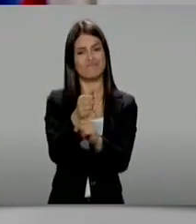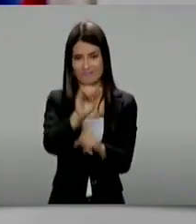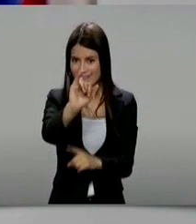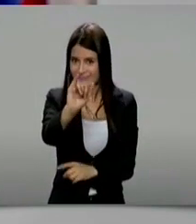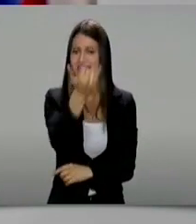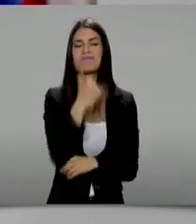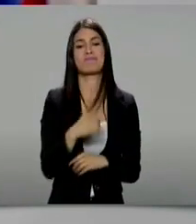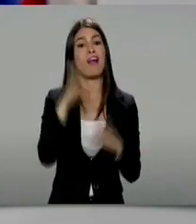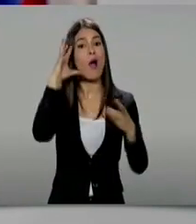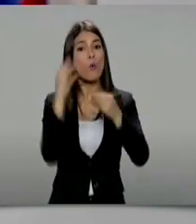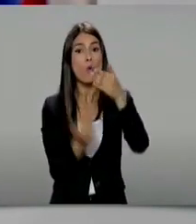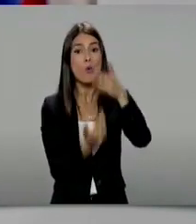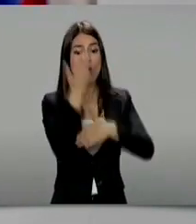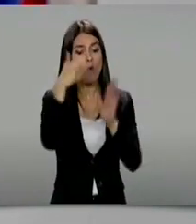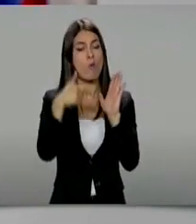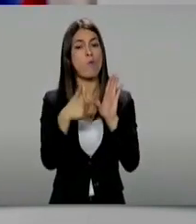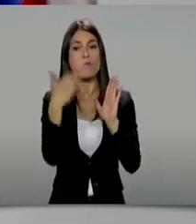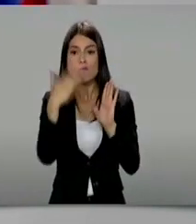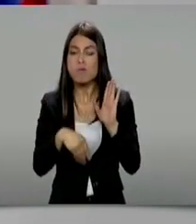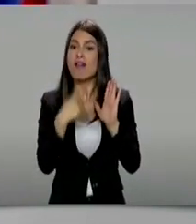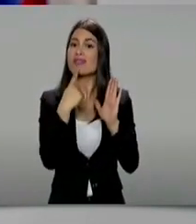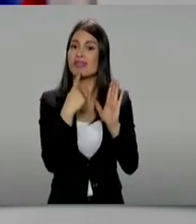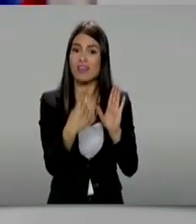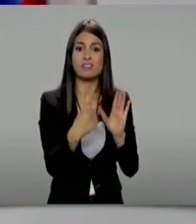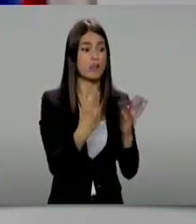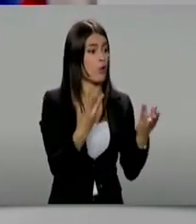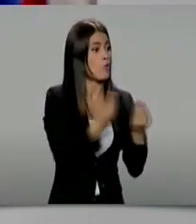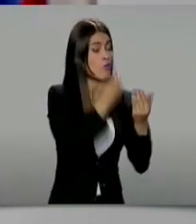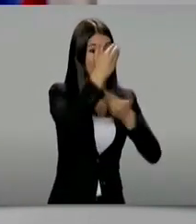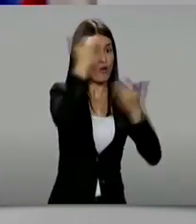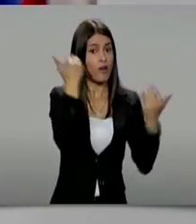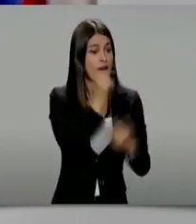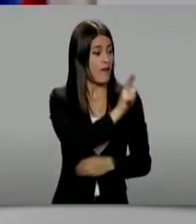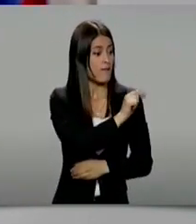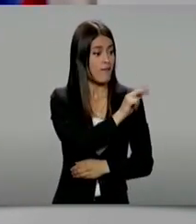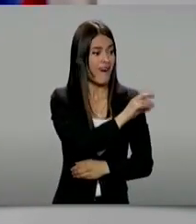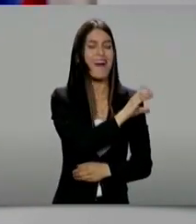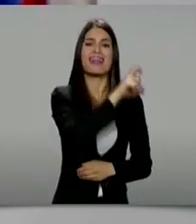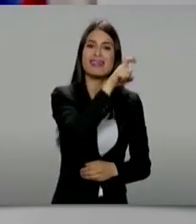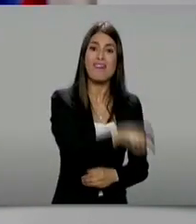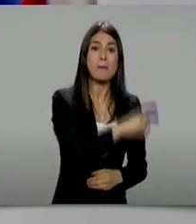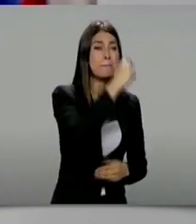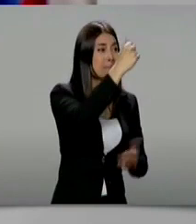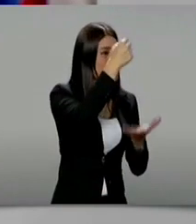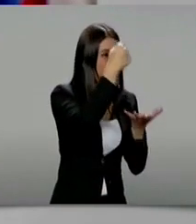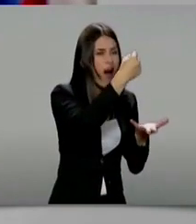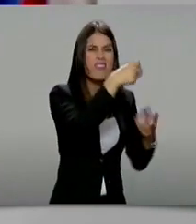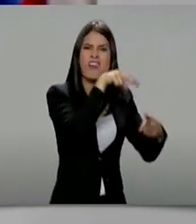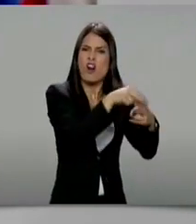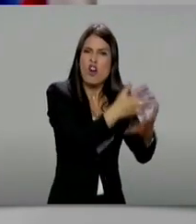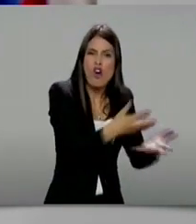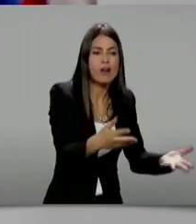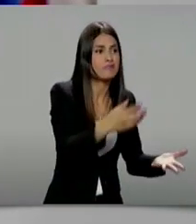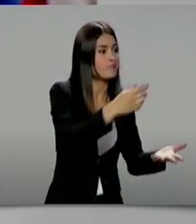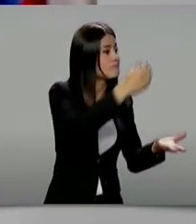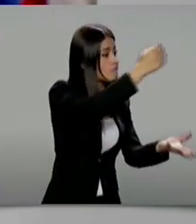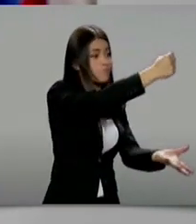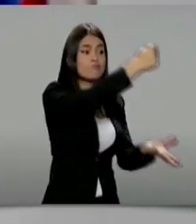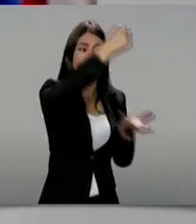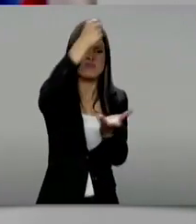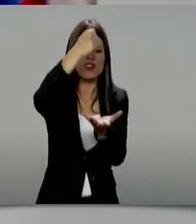entregar todos sus bienes s pena de perder los beneficios y se usarán para reparar las